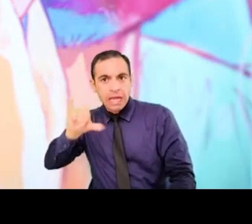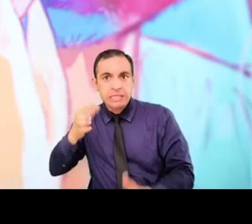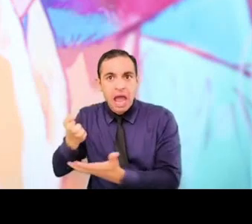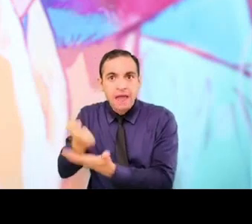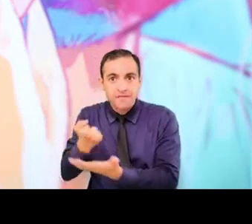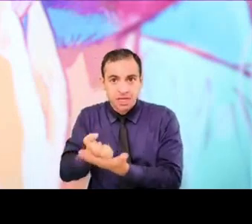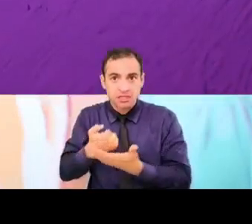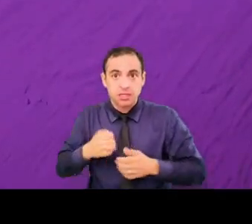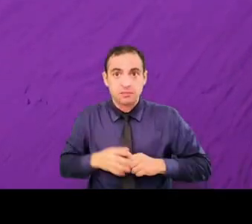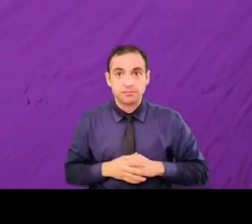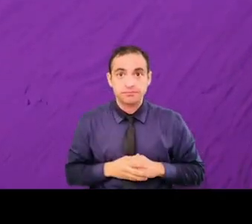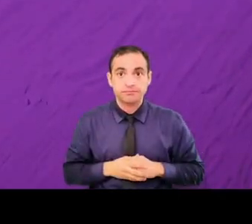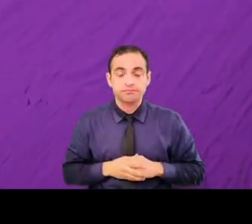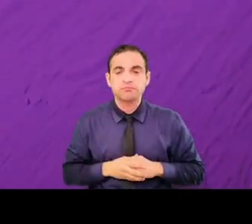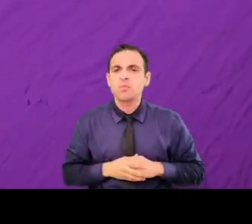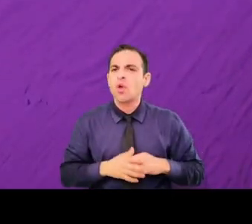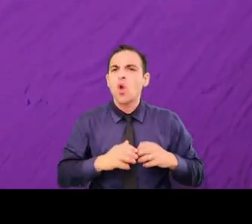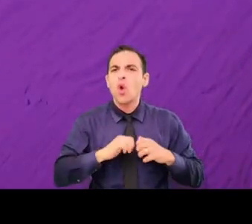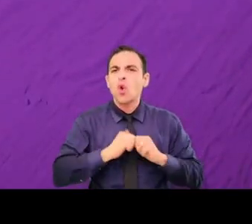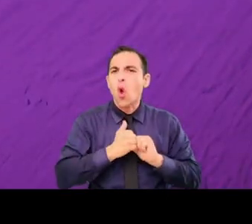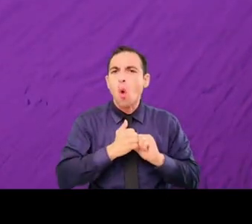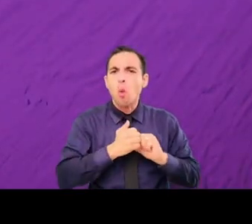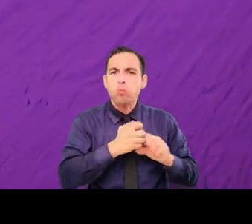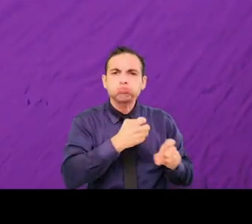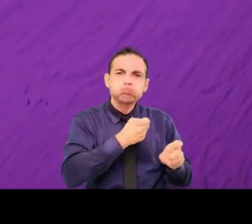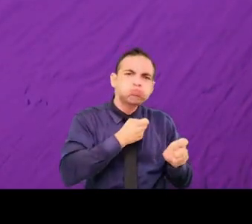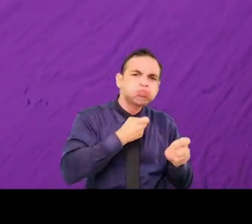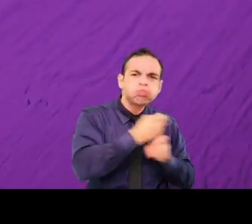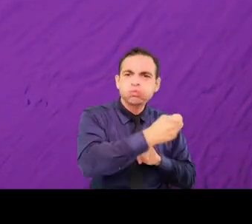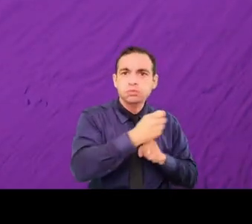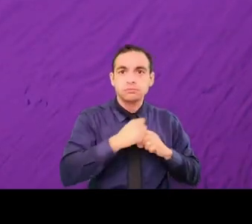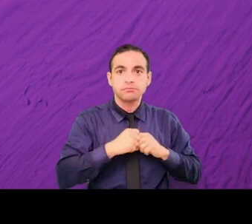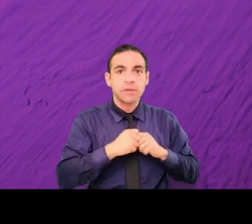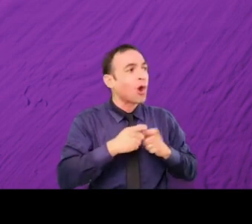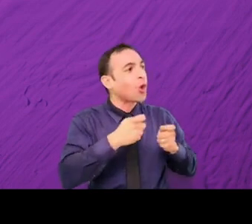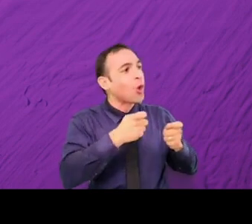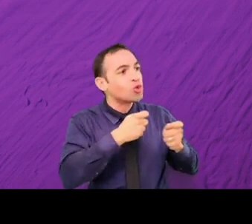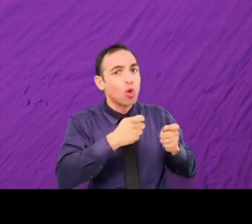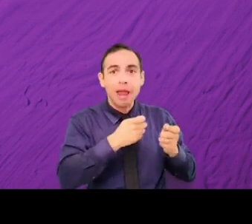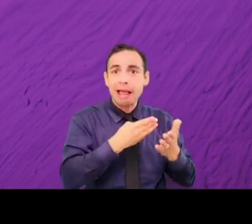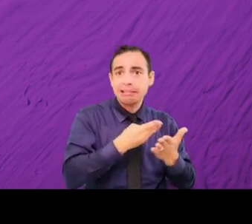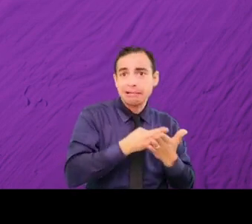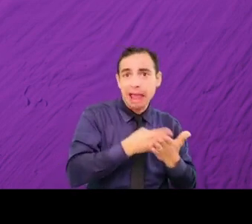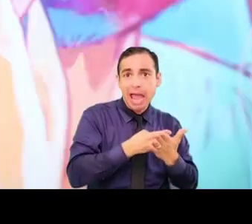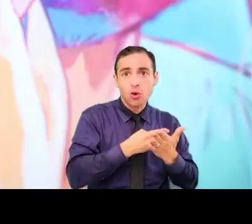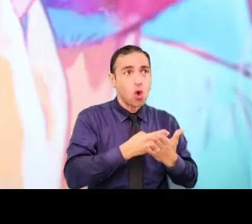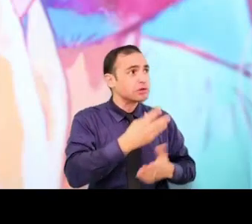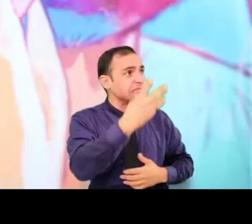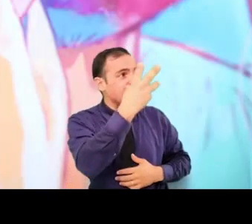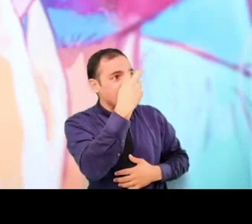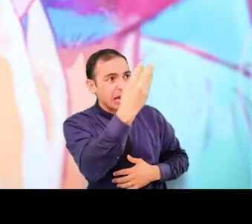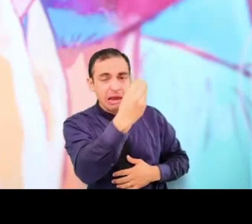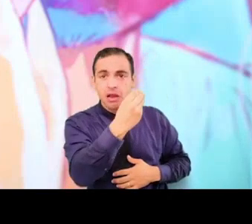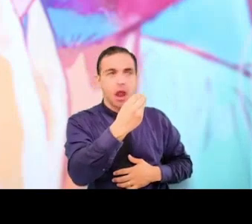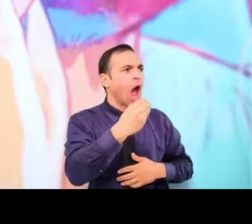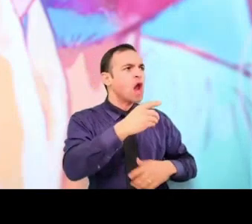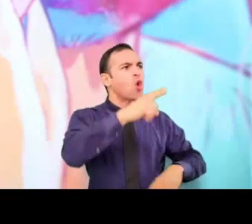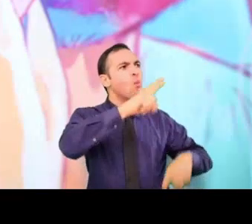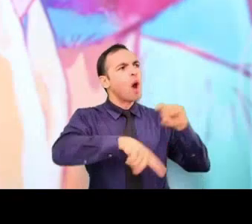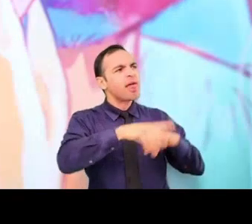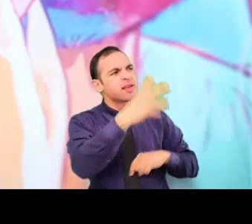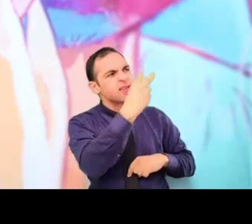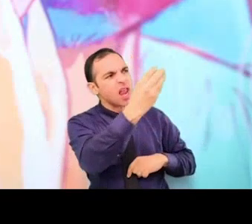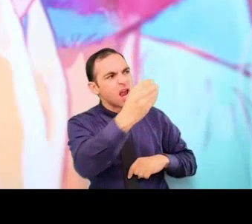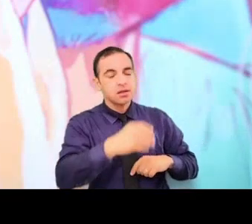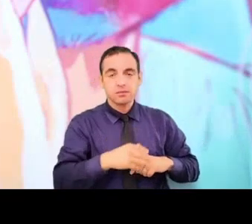sobre otra también se puede ver a través del control del dinero de la vestimenta o de las salidas el efecto de la